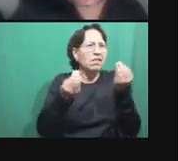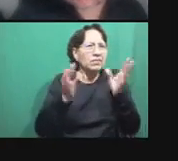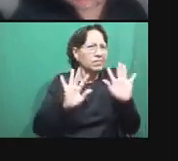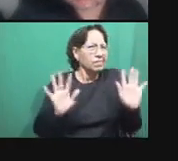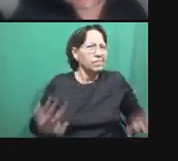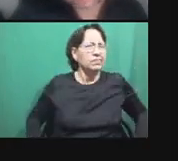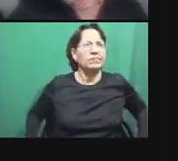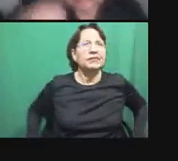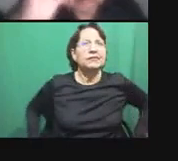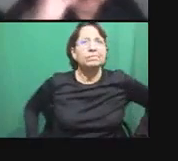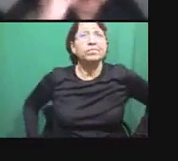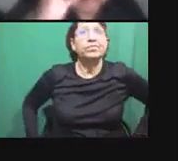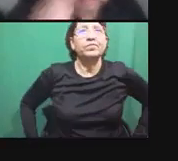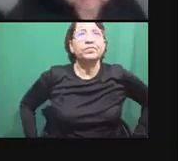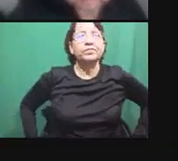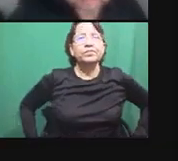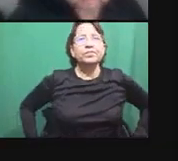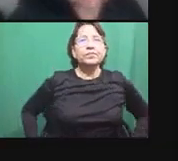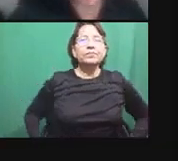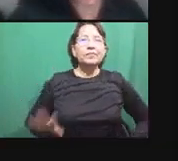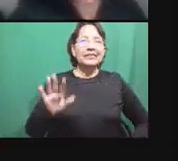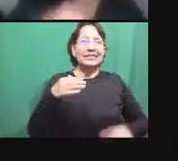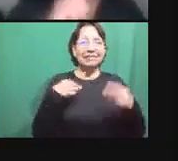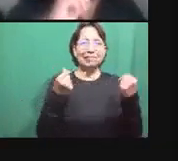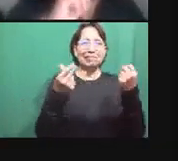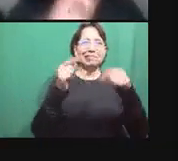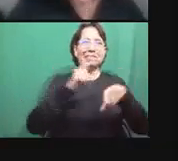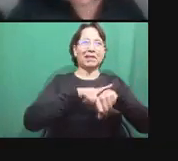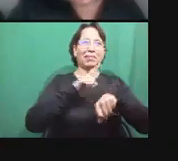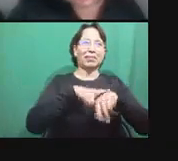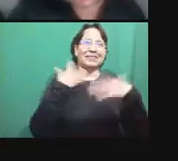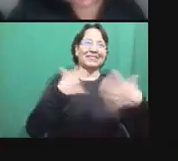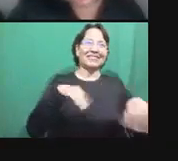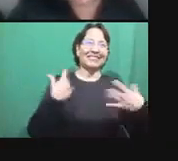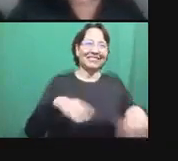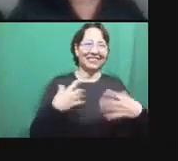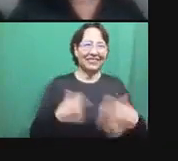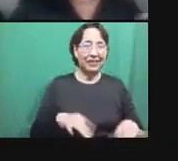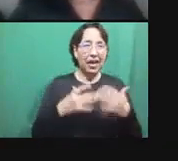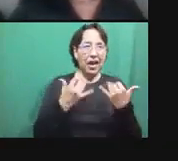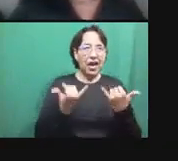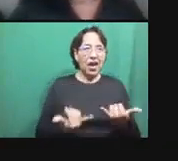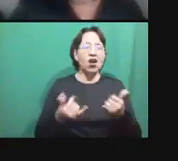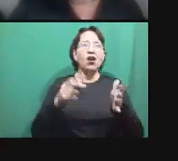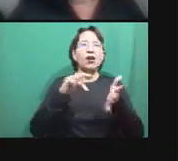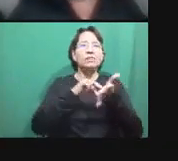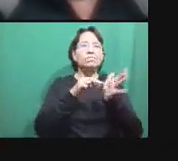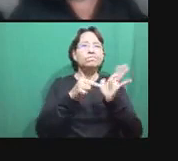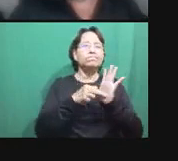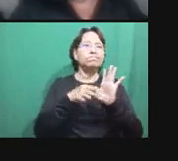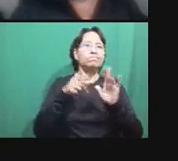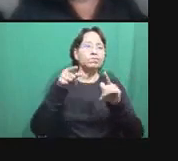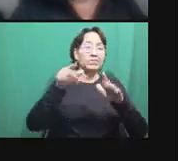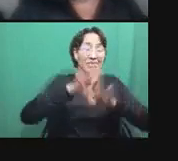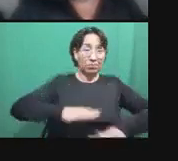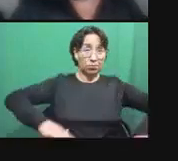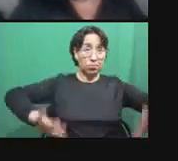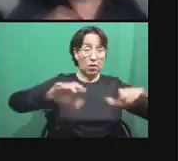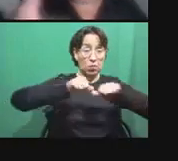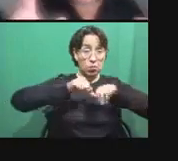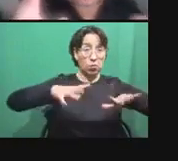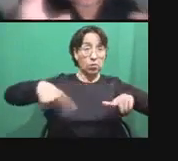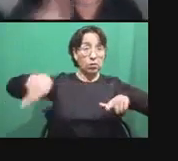Voy a tratar de ir lo más rápido que pueda para que me alcance el tiempo. En este caso se trata de una intervención ya en espacio público, específicamente en